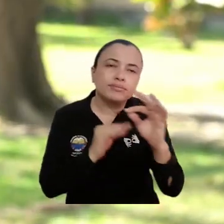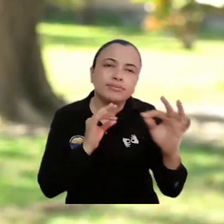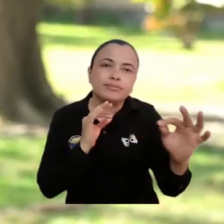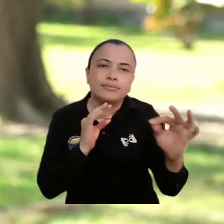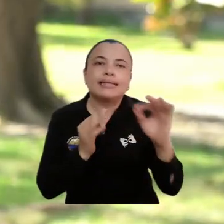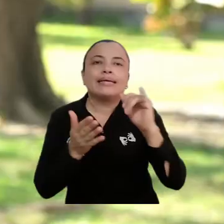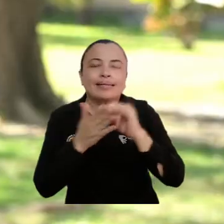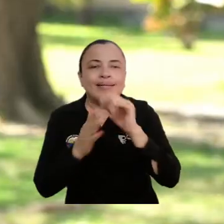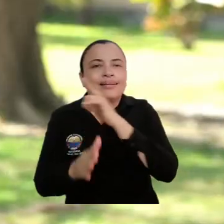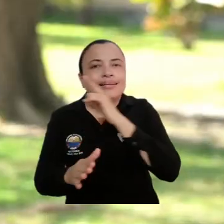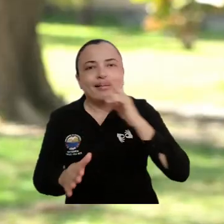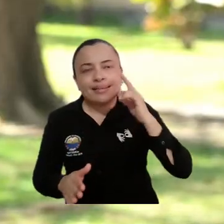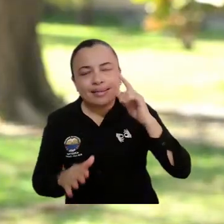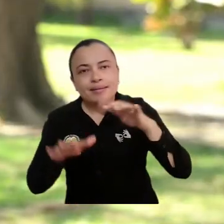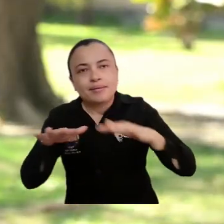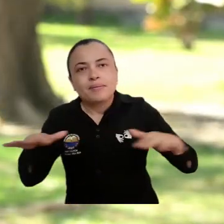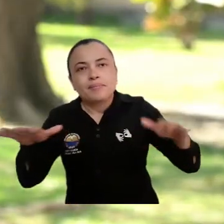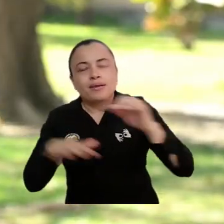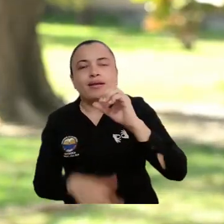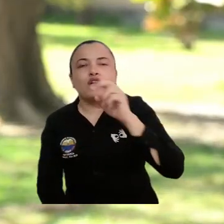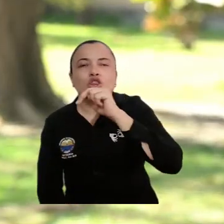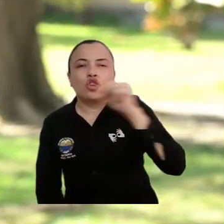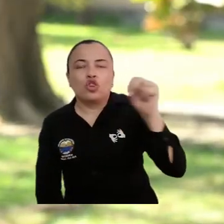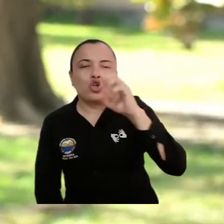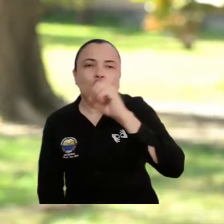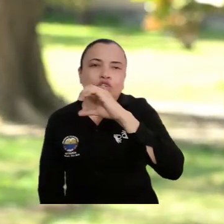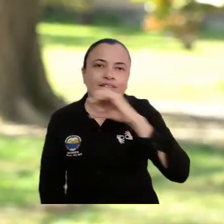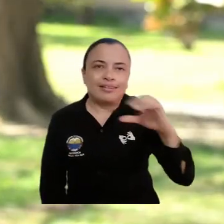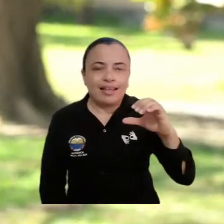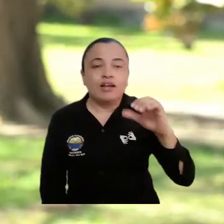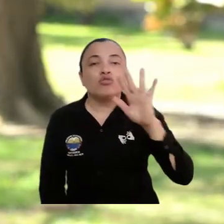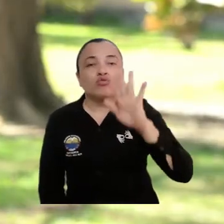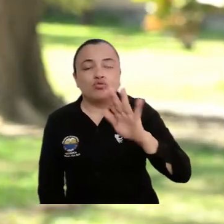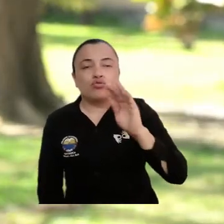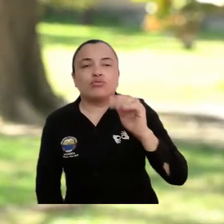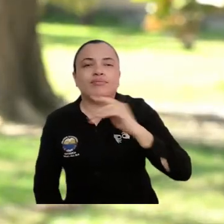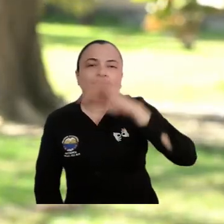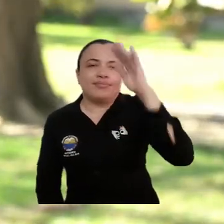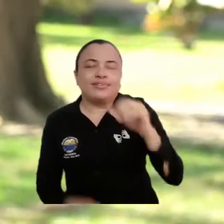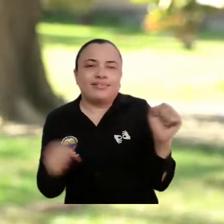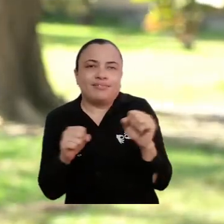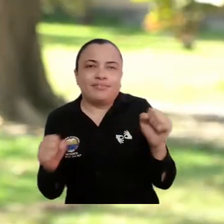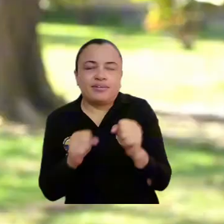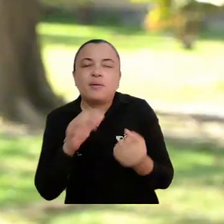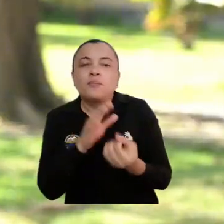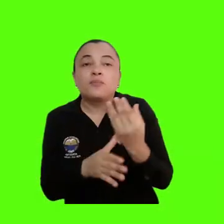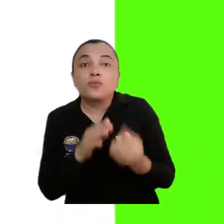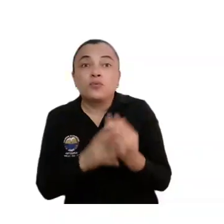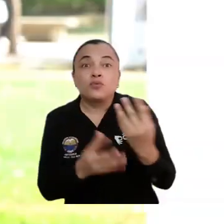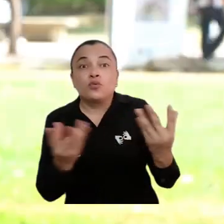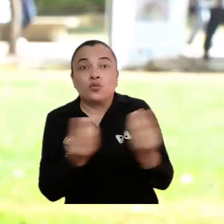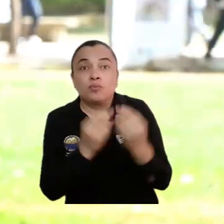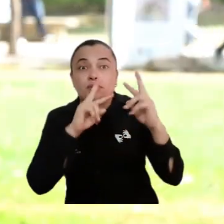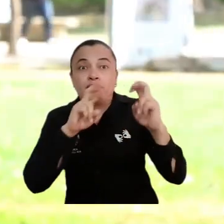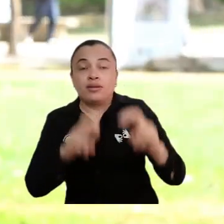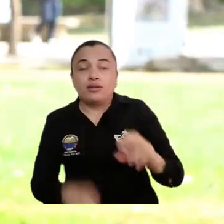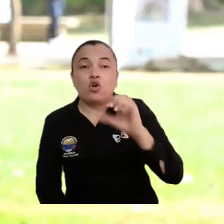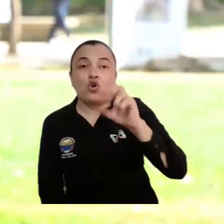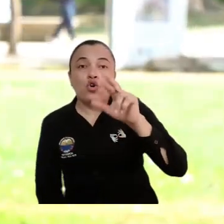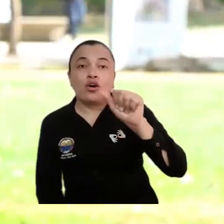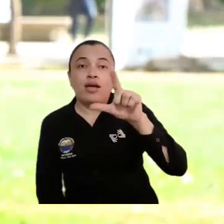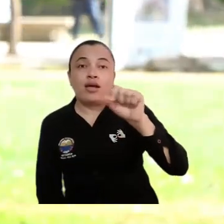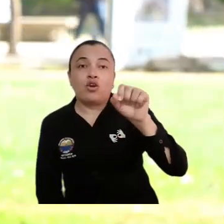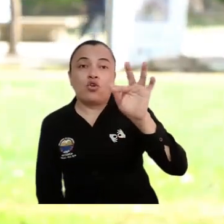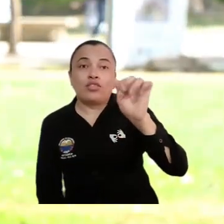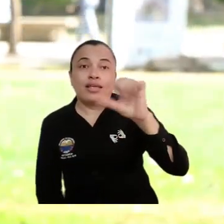margen noroccidental de la Sierra Nevada de Santa Marta, producido por el Grupo de Investigación Oraloteca de Unimagdalena. Nos encontramos